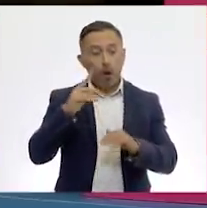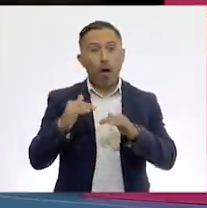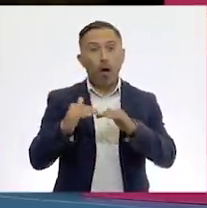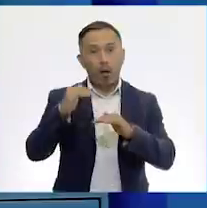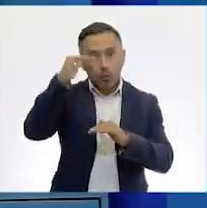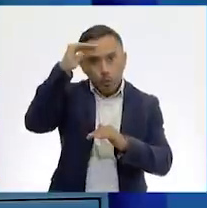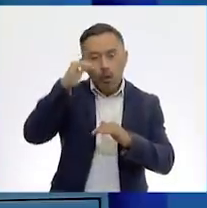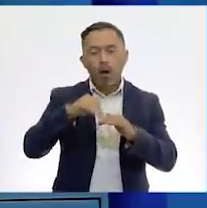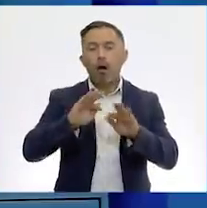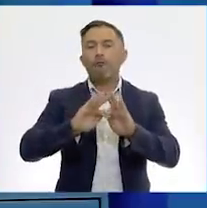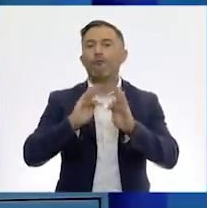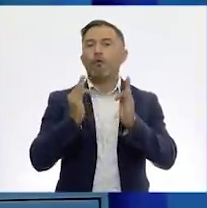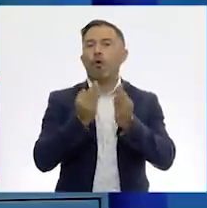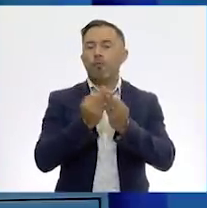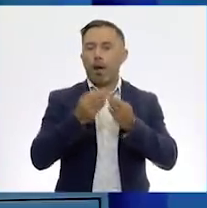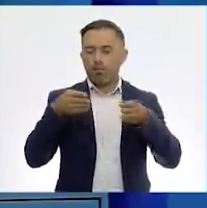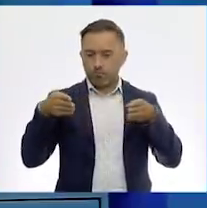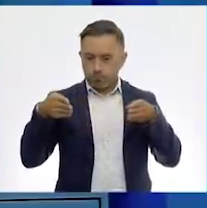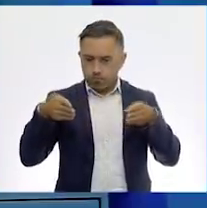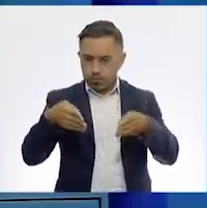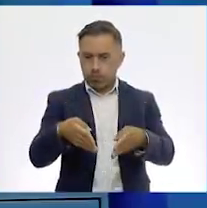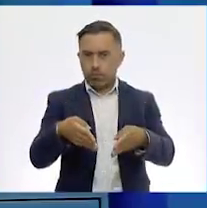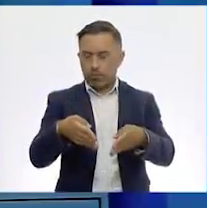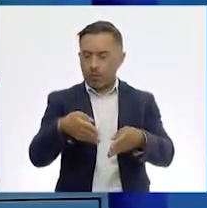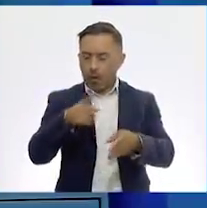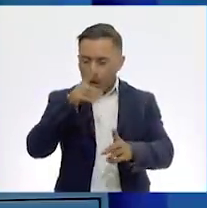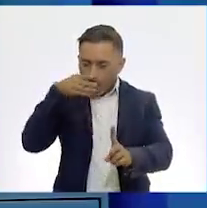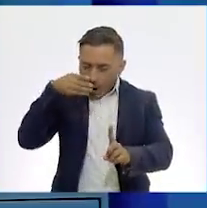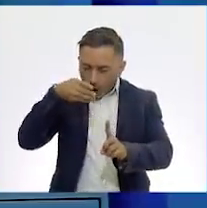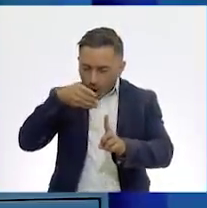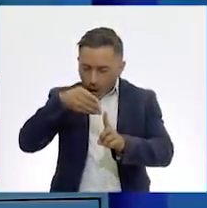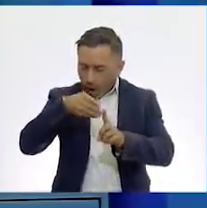está, dice este es el elemento principal.